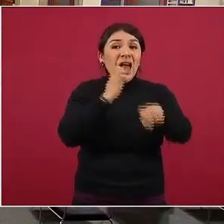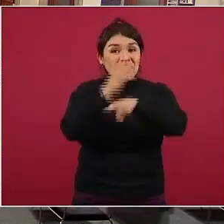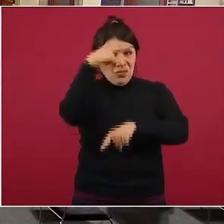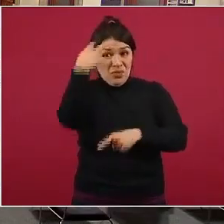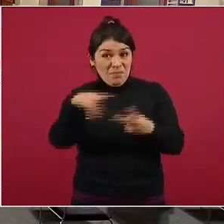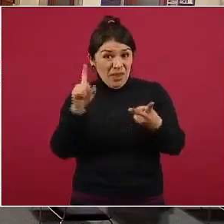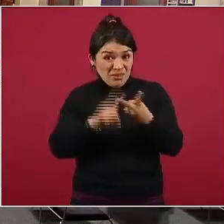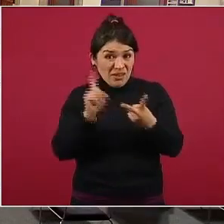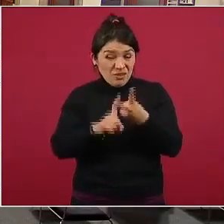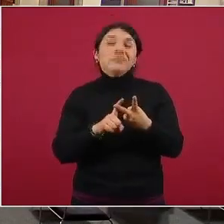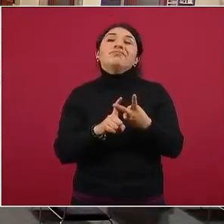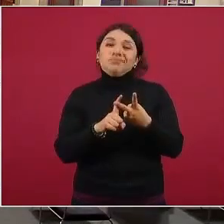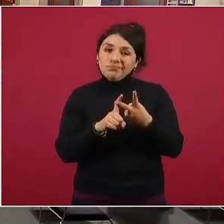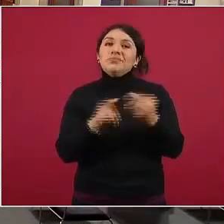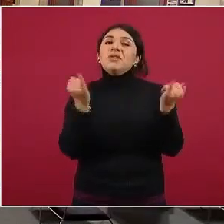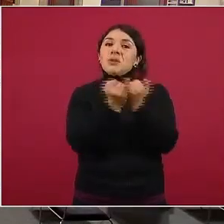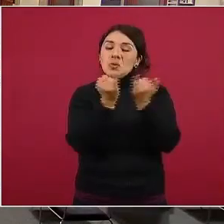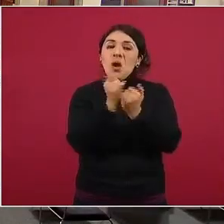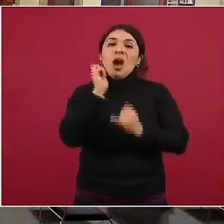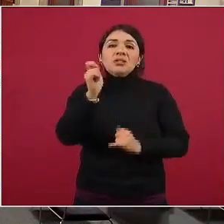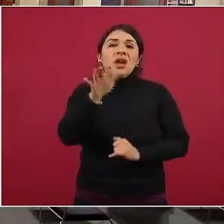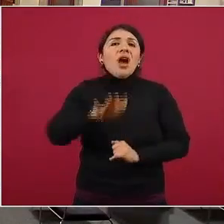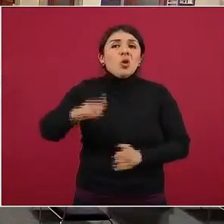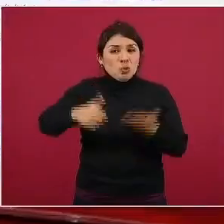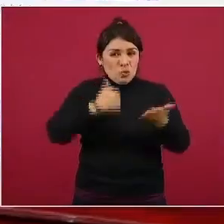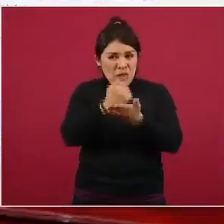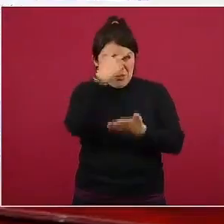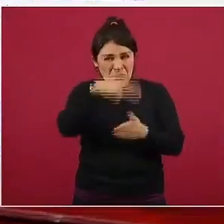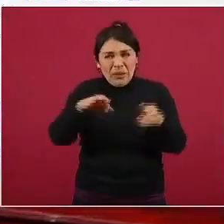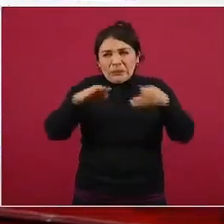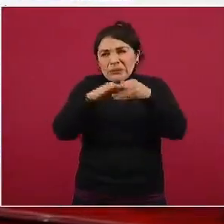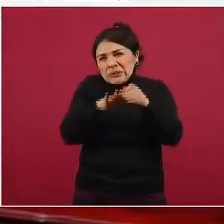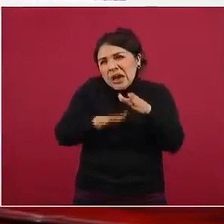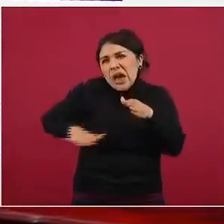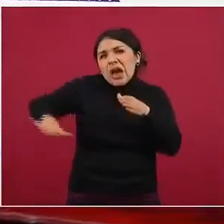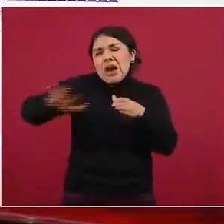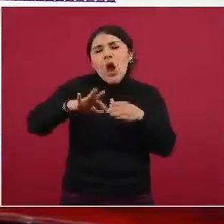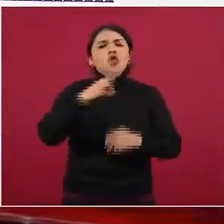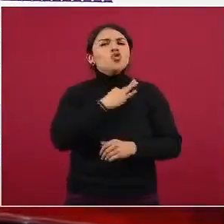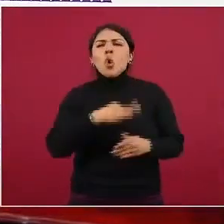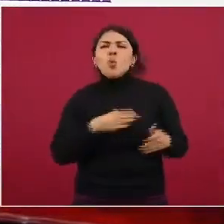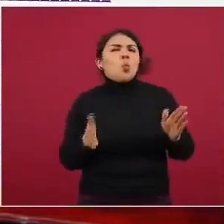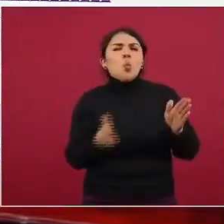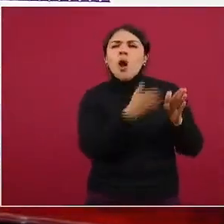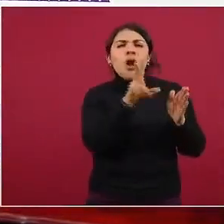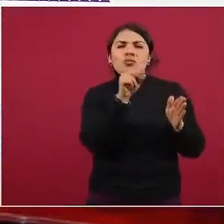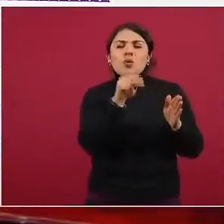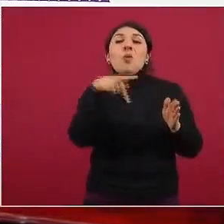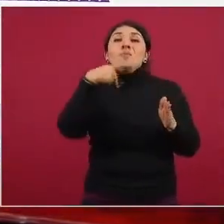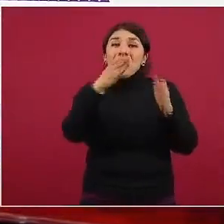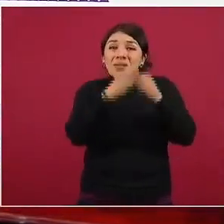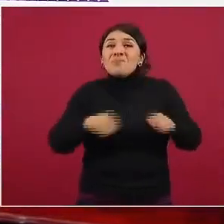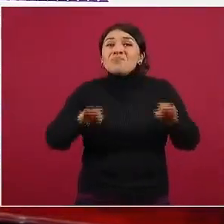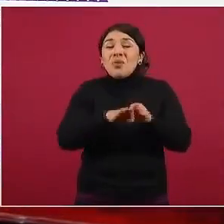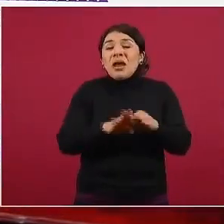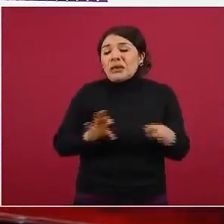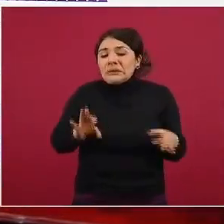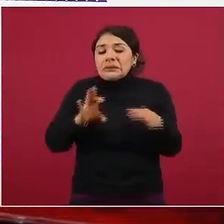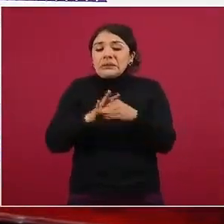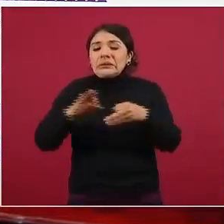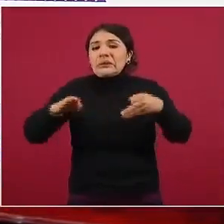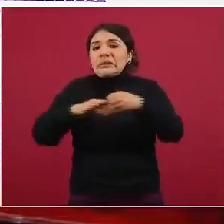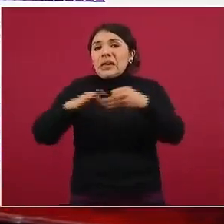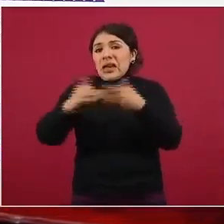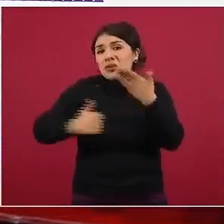de México, especialmente en el Valle de la Ciudad de México, no tanto en el Valle de Toluca, pero importantemente en la zona